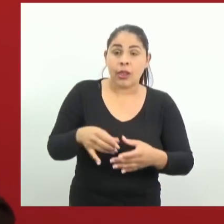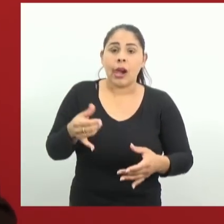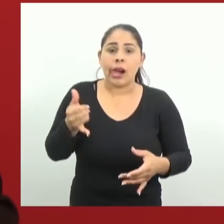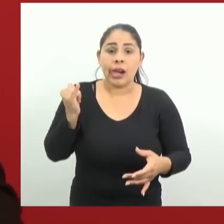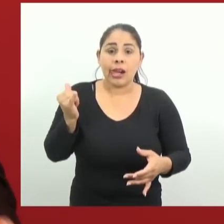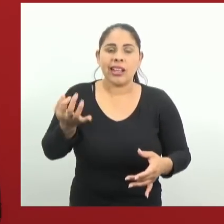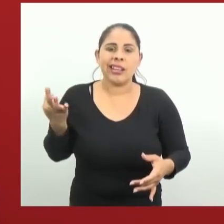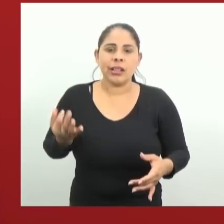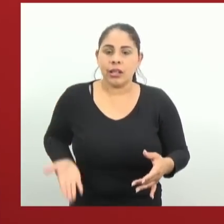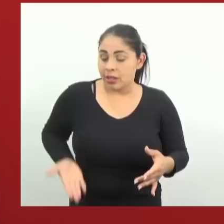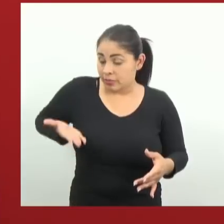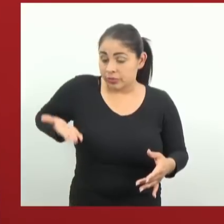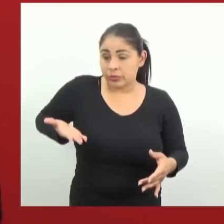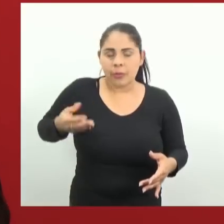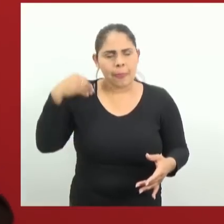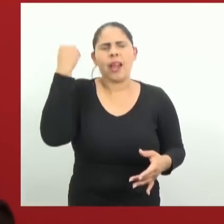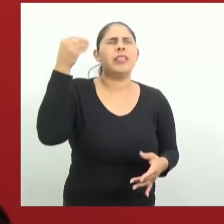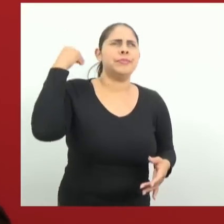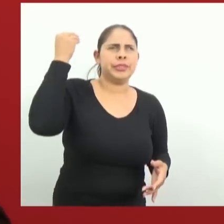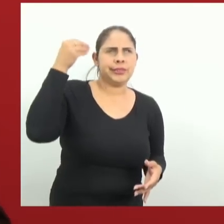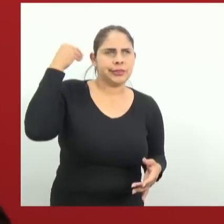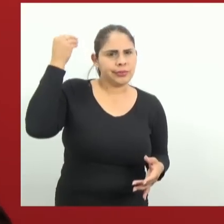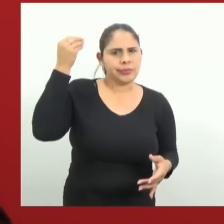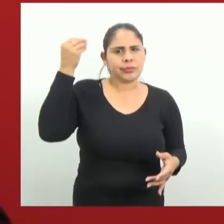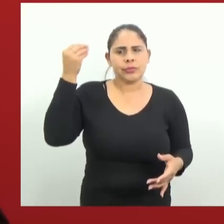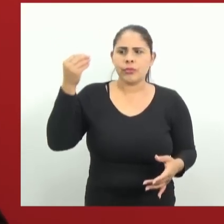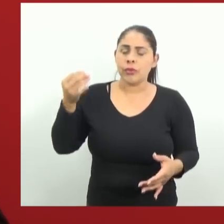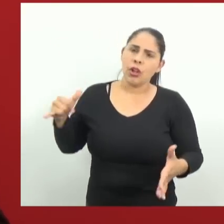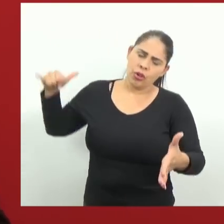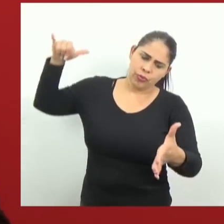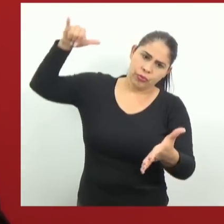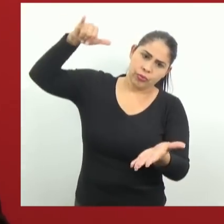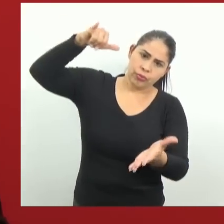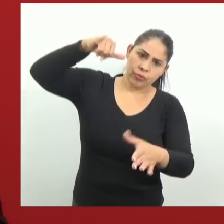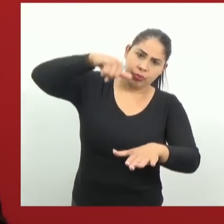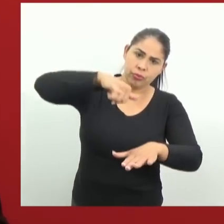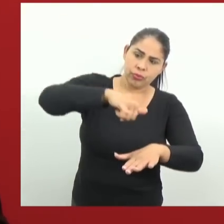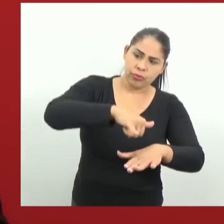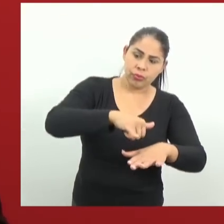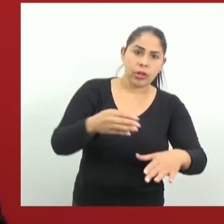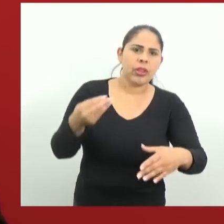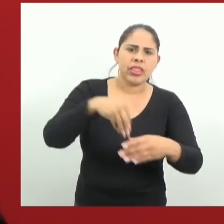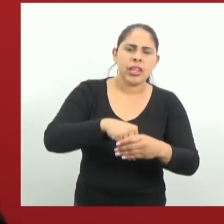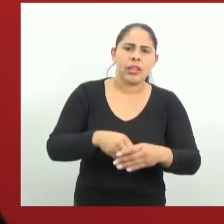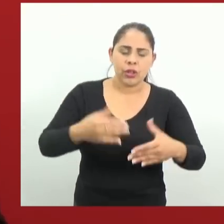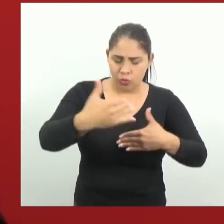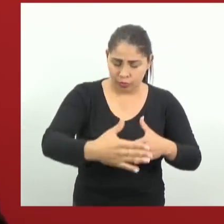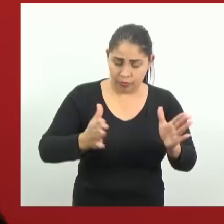yo te enviaría un paquete. Un paquete grande, un paquete grande. Y en ese